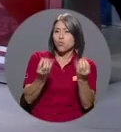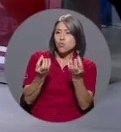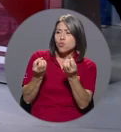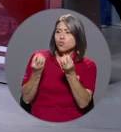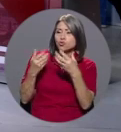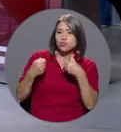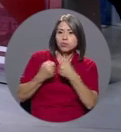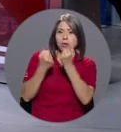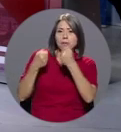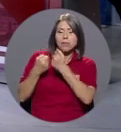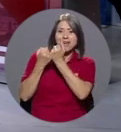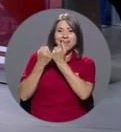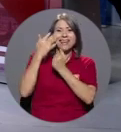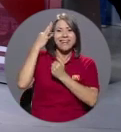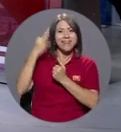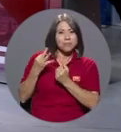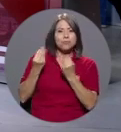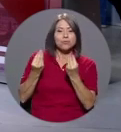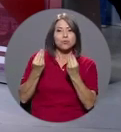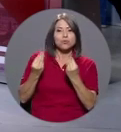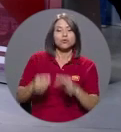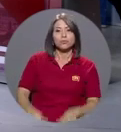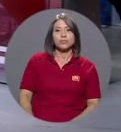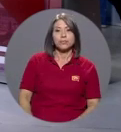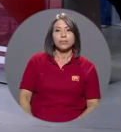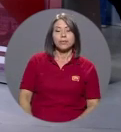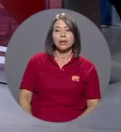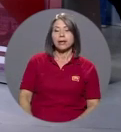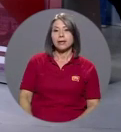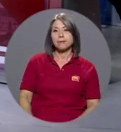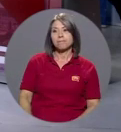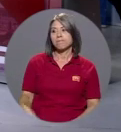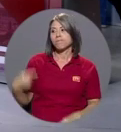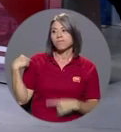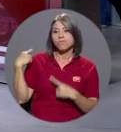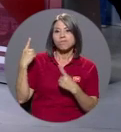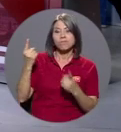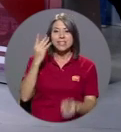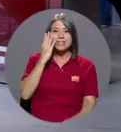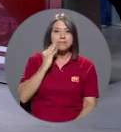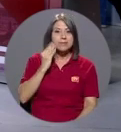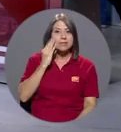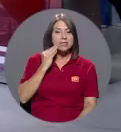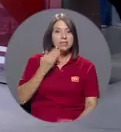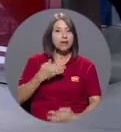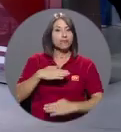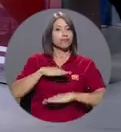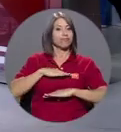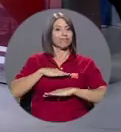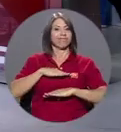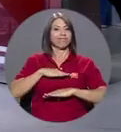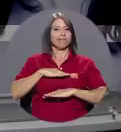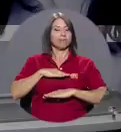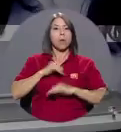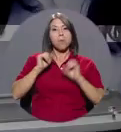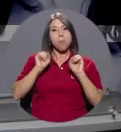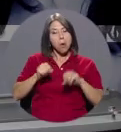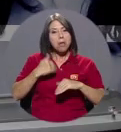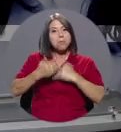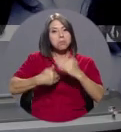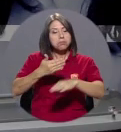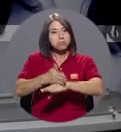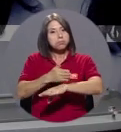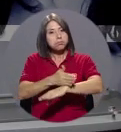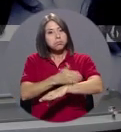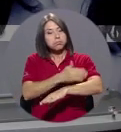son muchísimos, creemos que son muchos, la experiencia no ha sido suficiente, podemos mejorar en todos